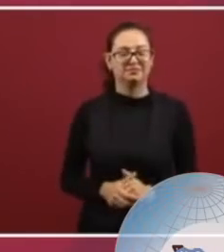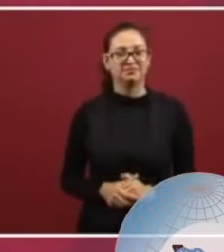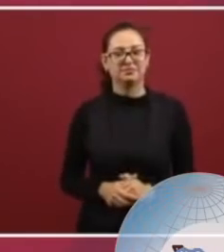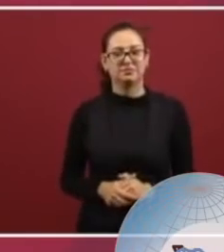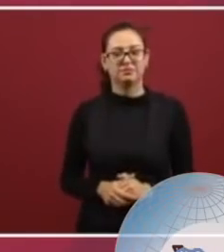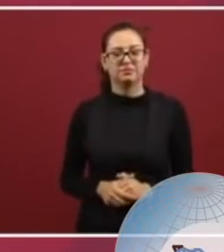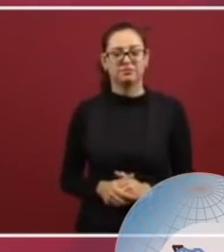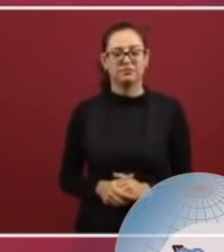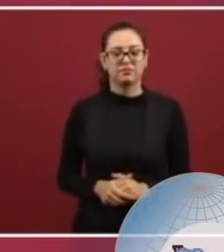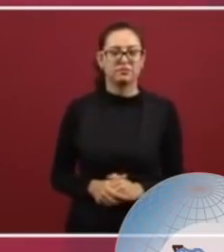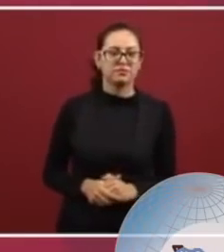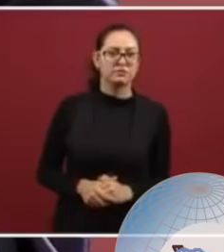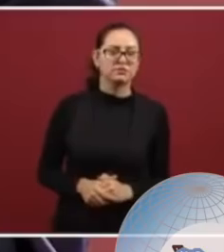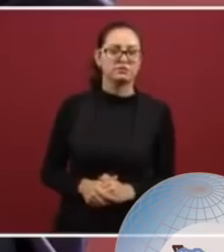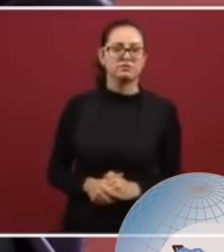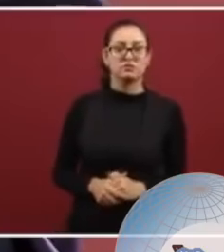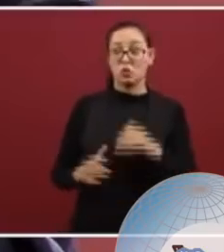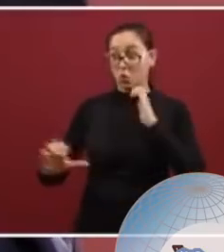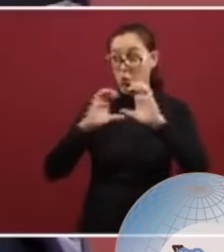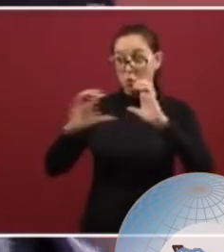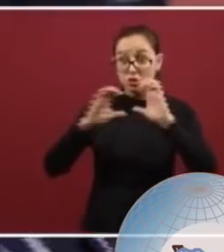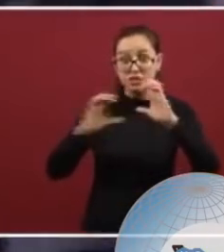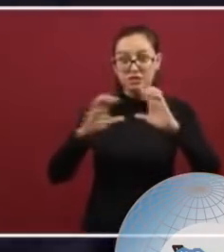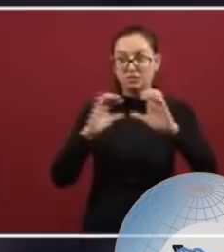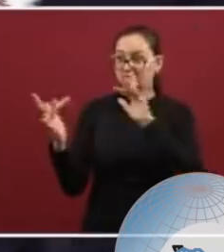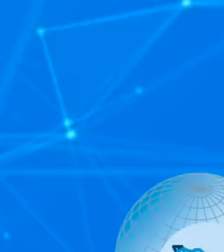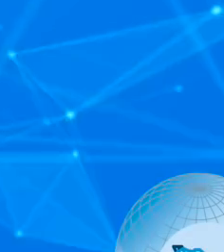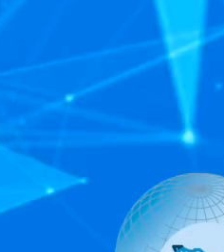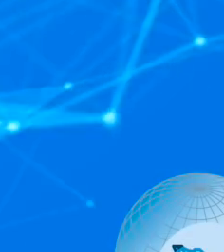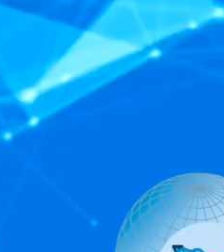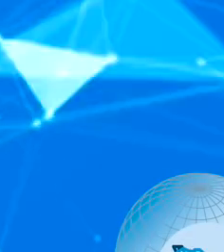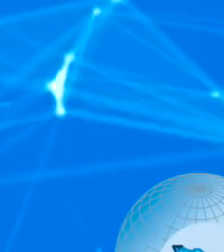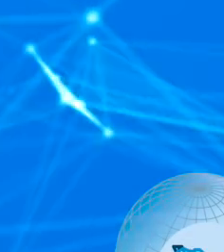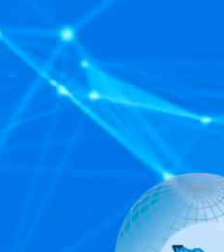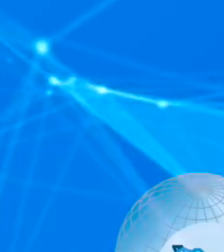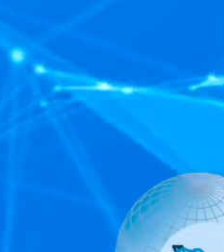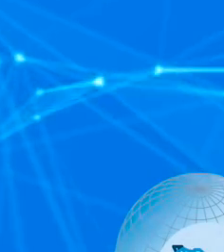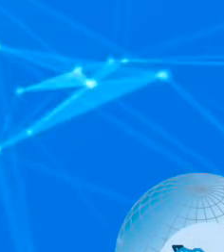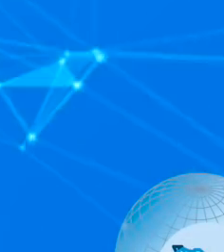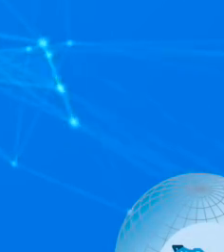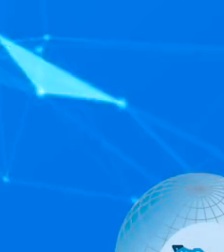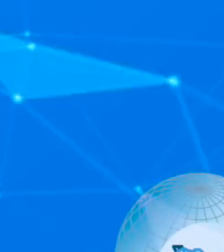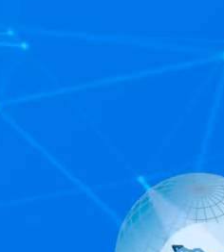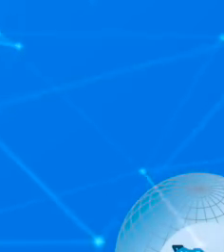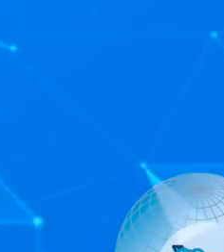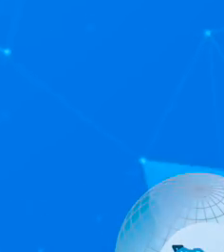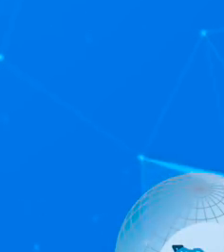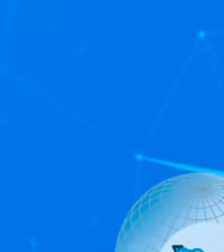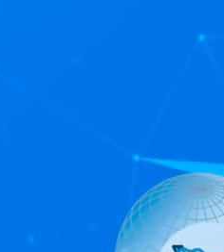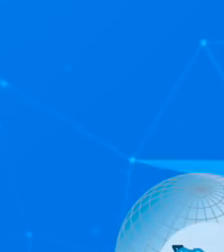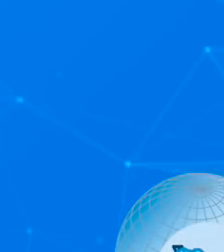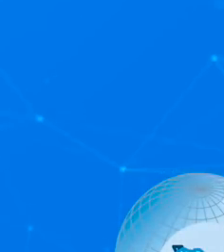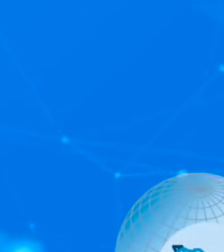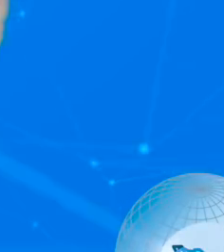y entre más comunicación tengamos, mejor. Por el momento esa es la información que nuestro presidente nos ha dado